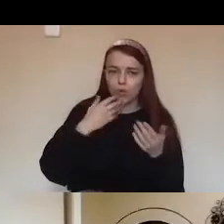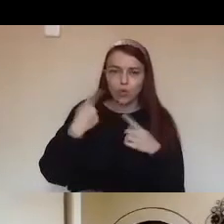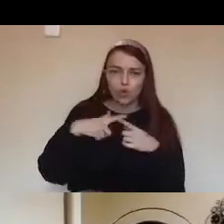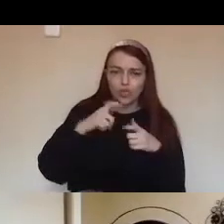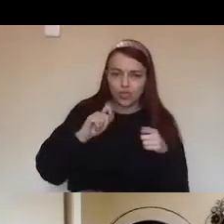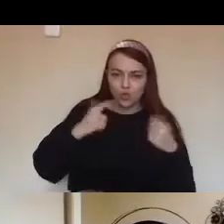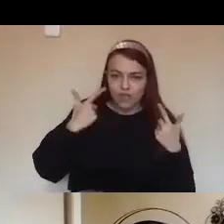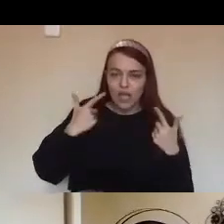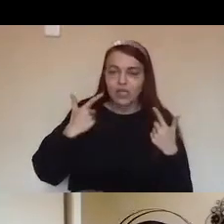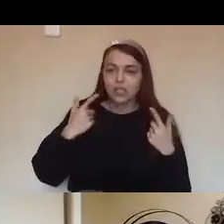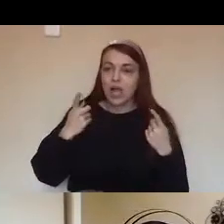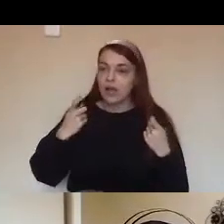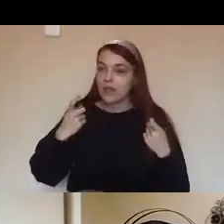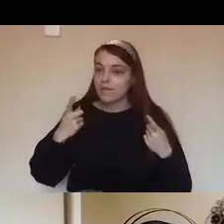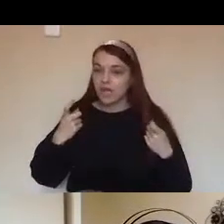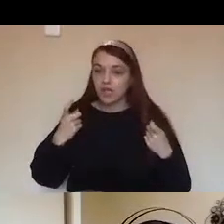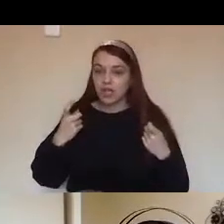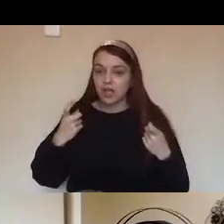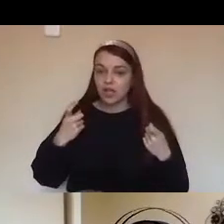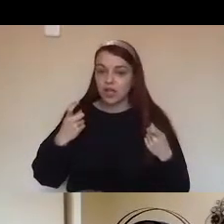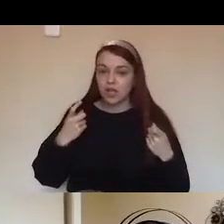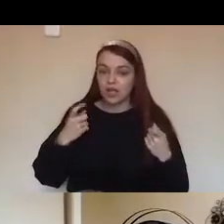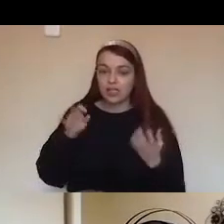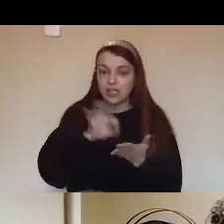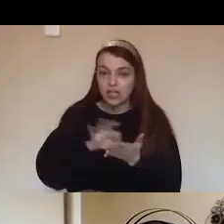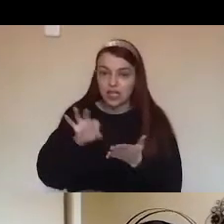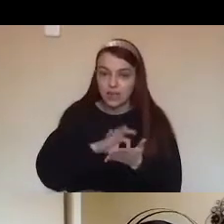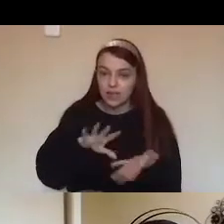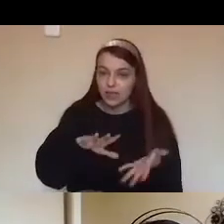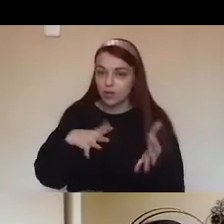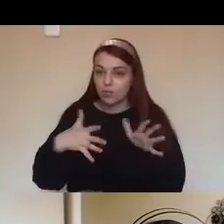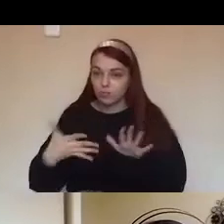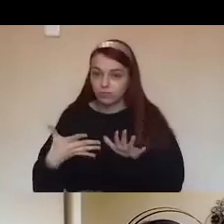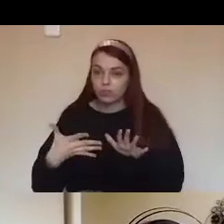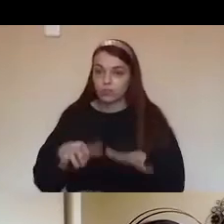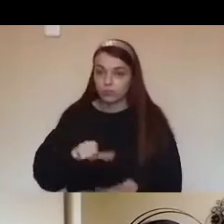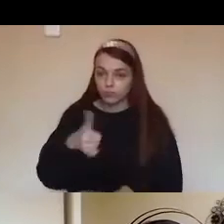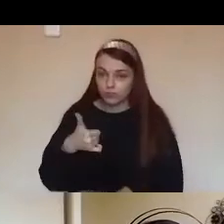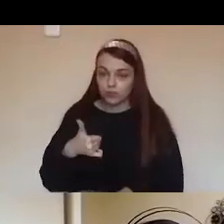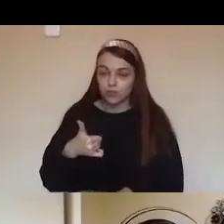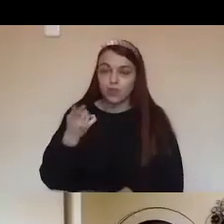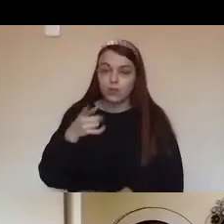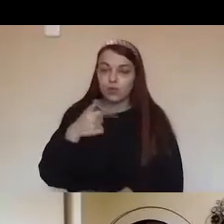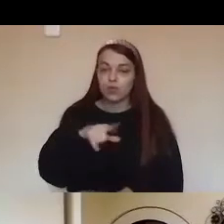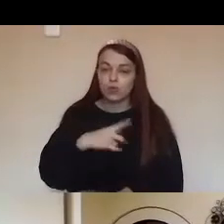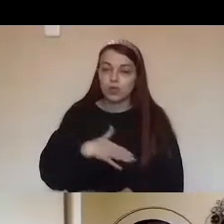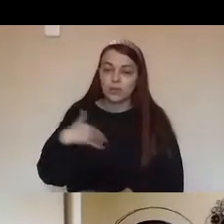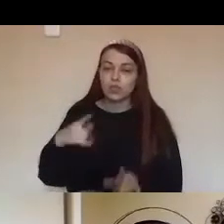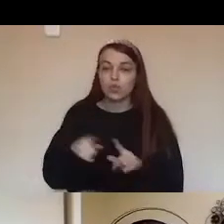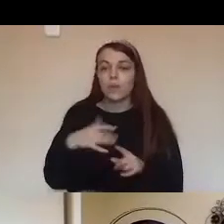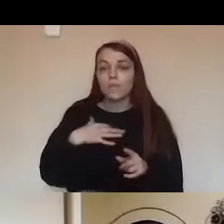poder regularizar ciertos servicios. Y aquí lo que buscábamos también era poder equiparar